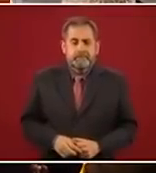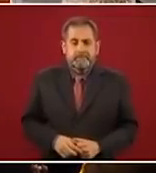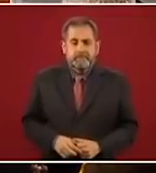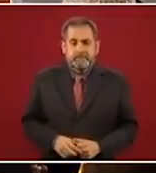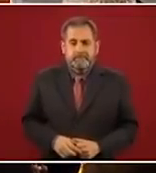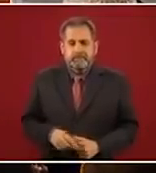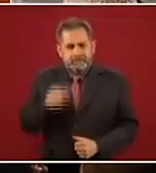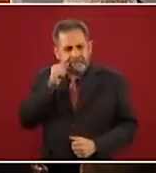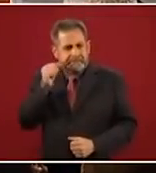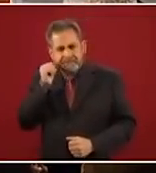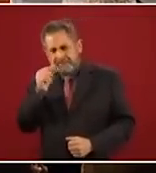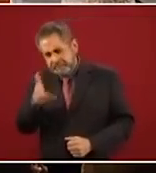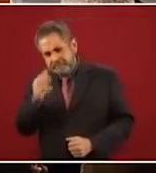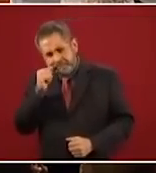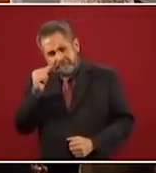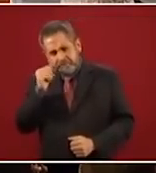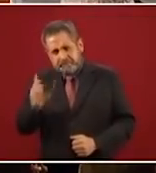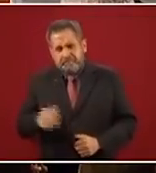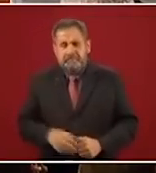¿El de ayer?